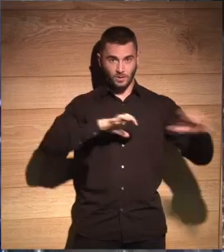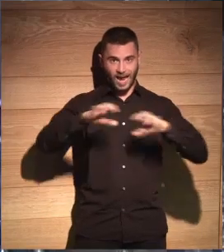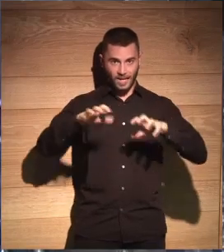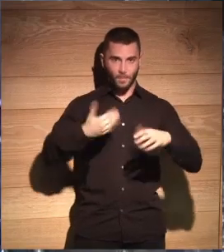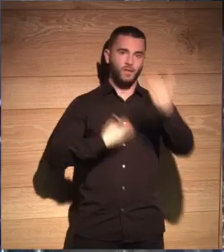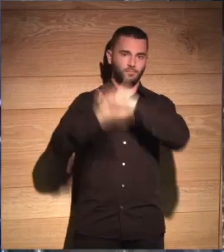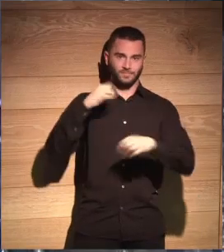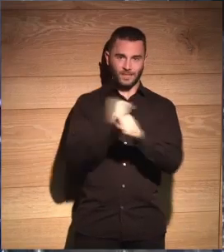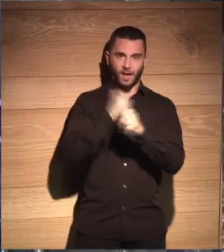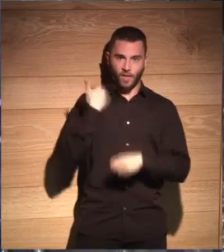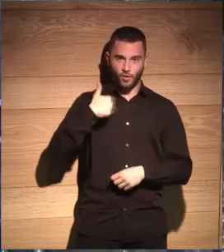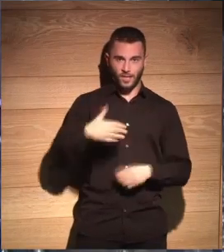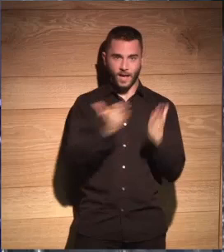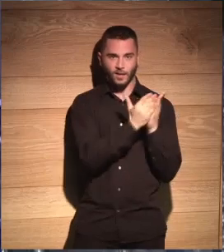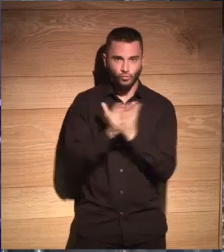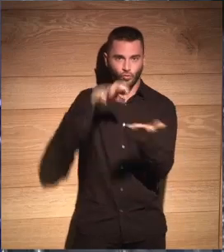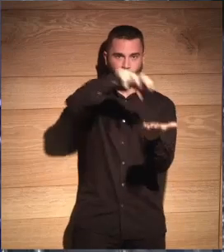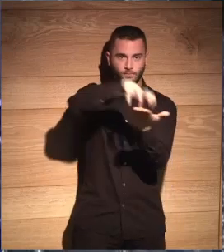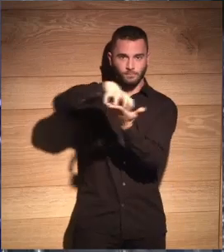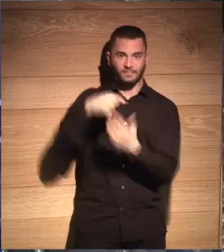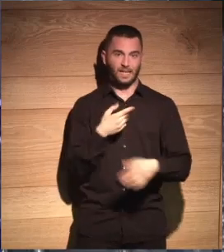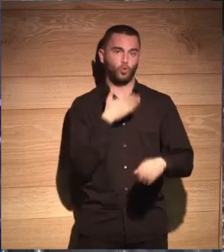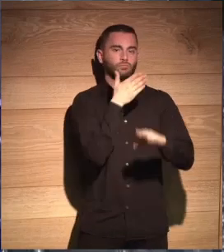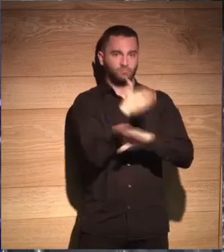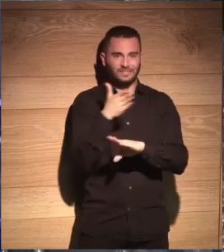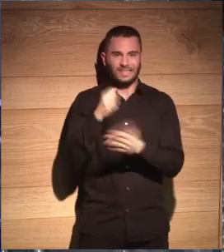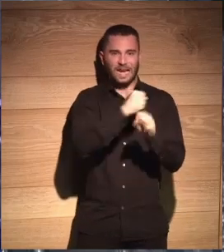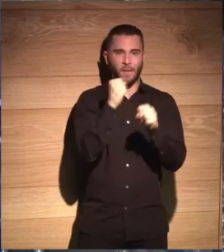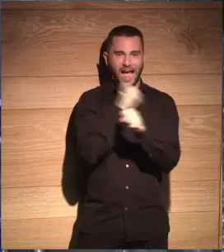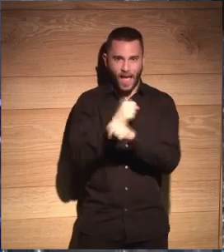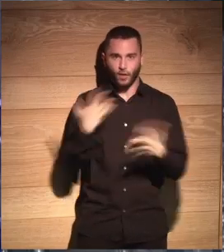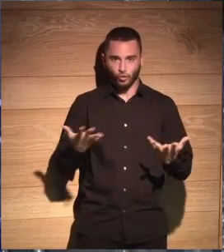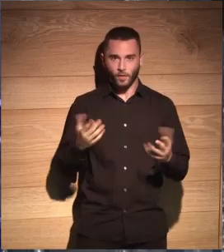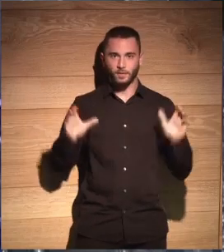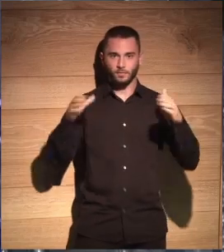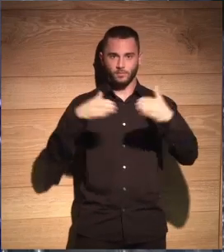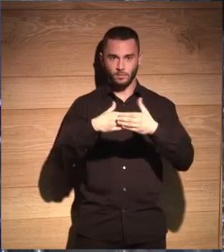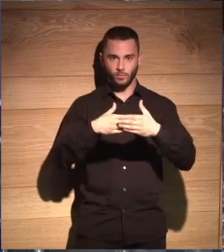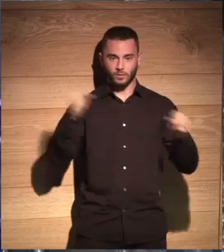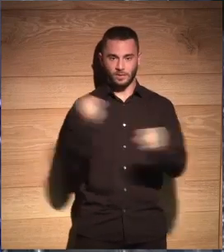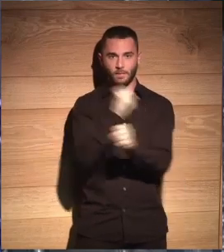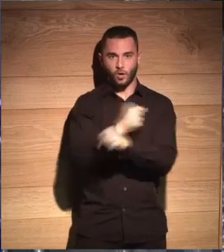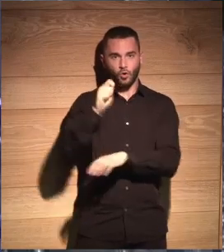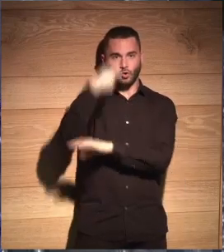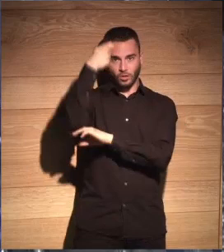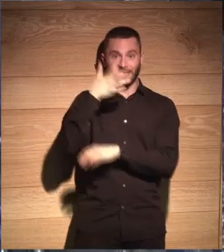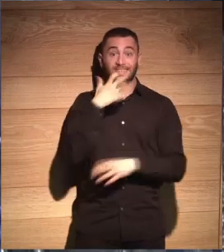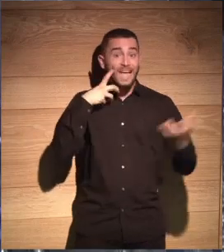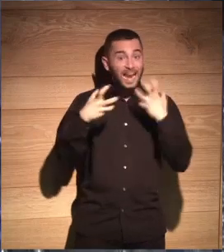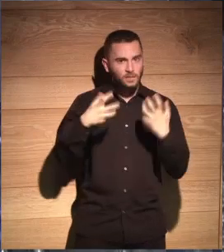en estudios y sabemos cuán difícil es sacar un trabajo en equipo cuando además es un trabajo